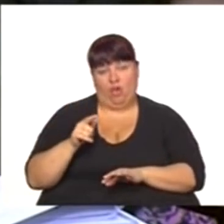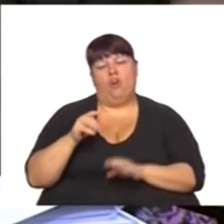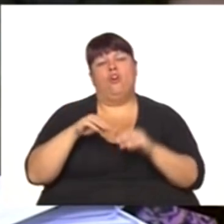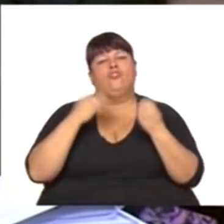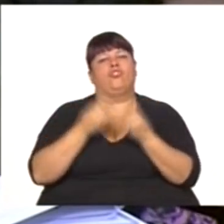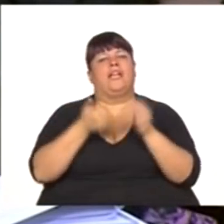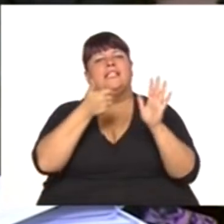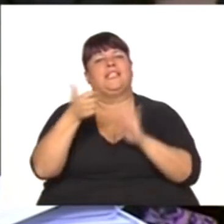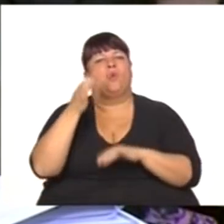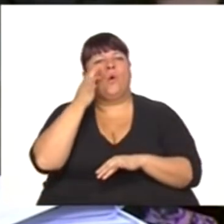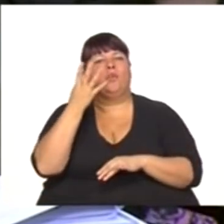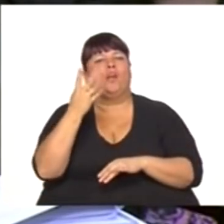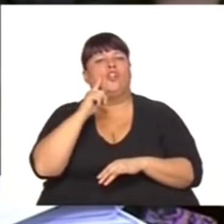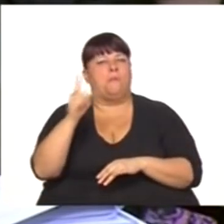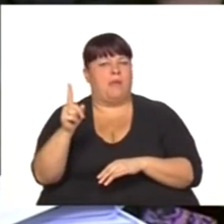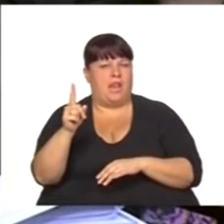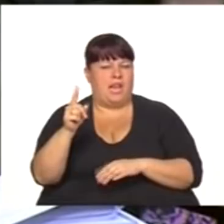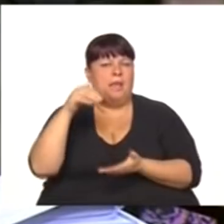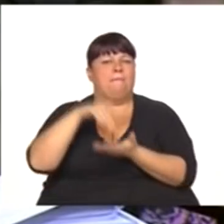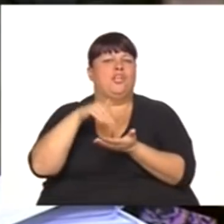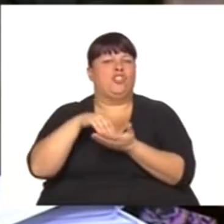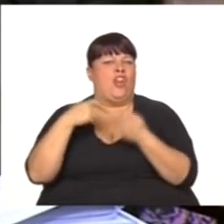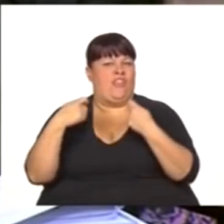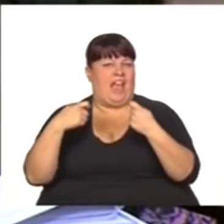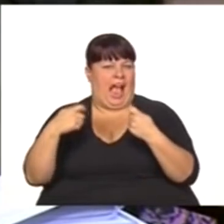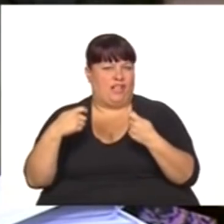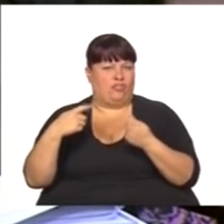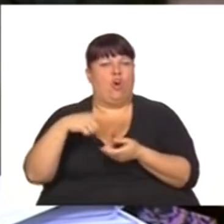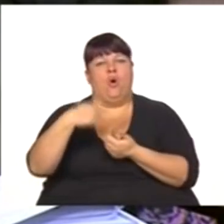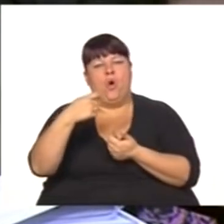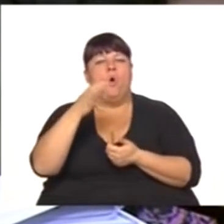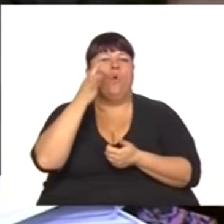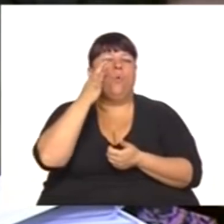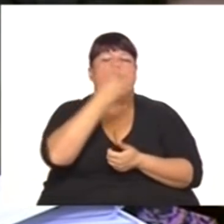había 644.000 millones de gastos en prestaciones y